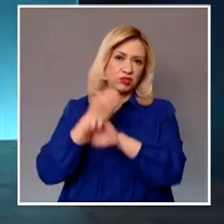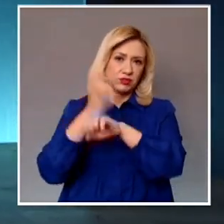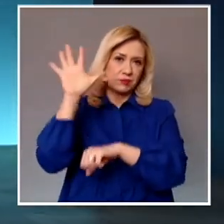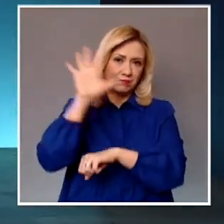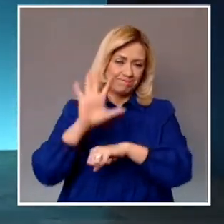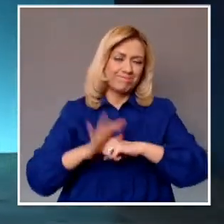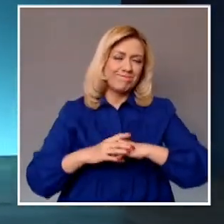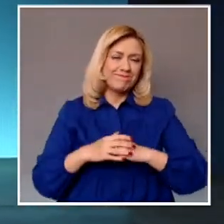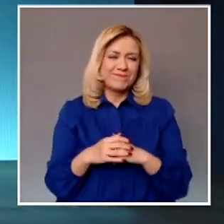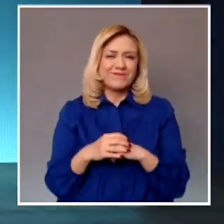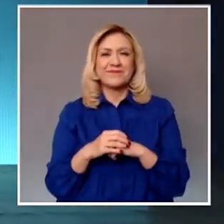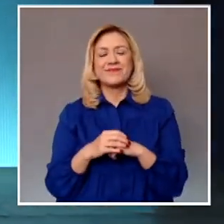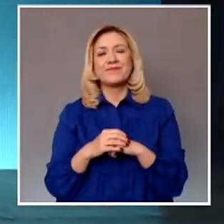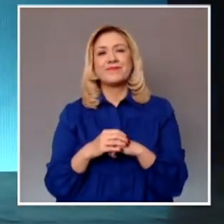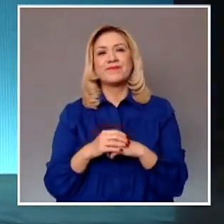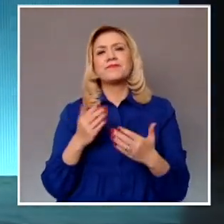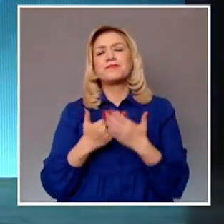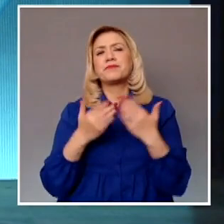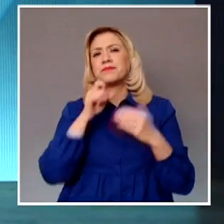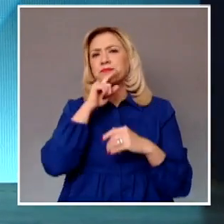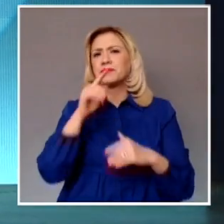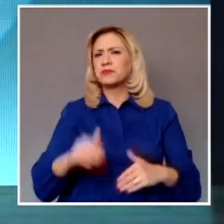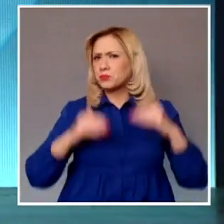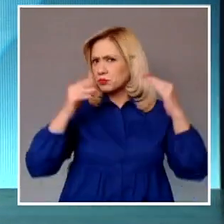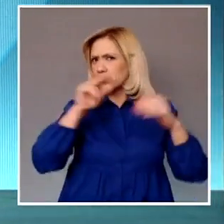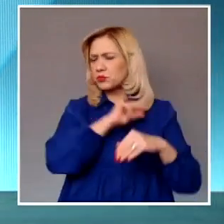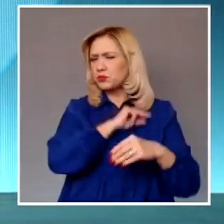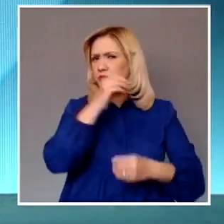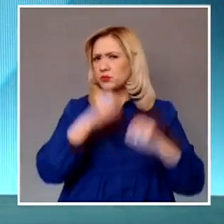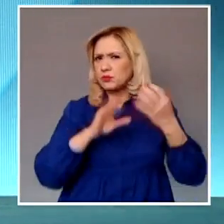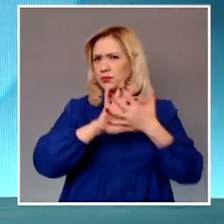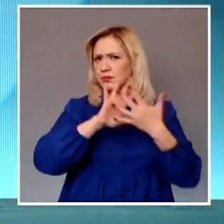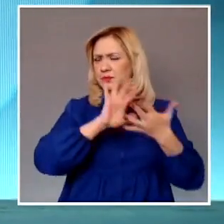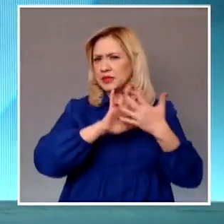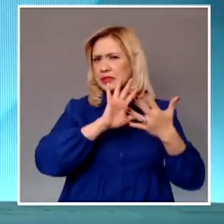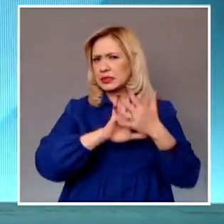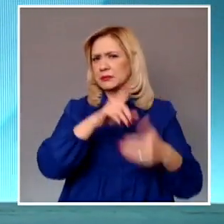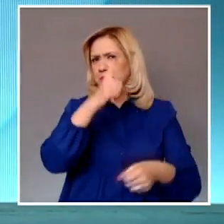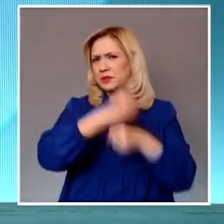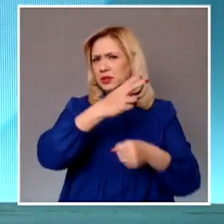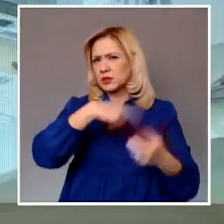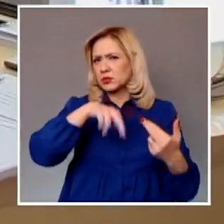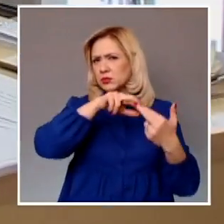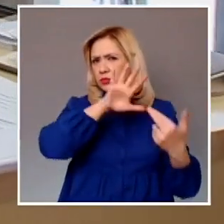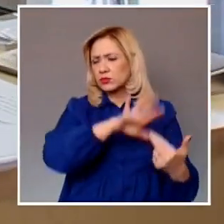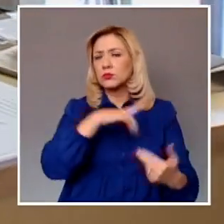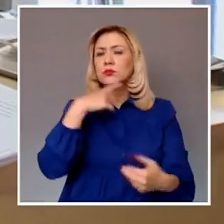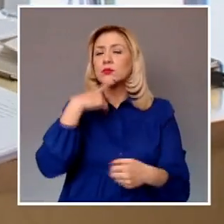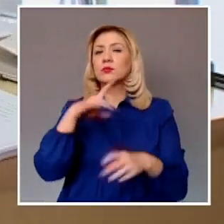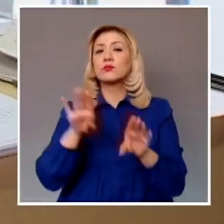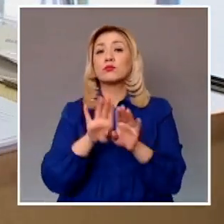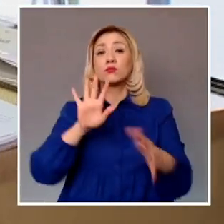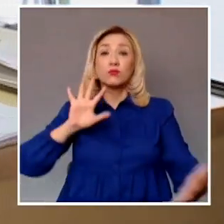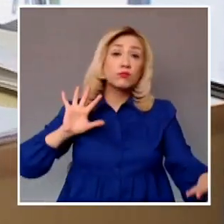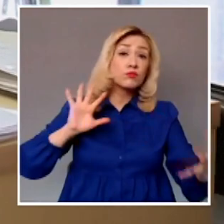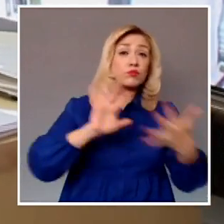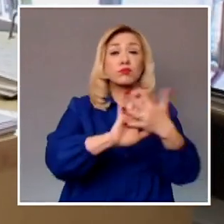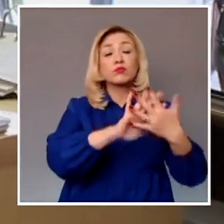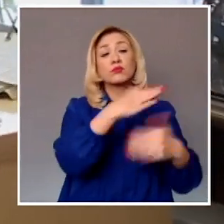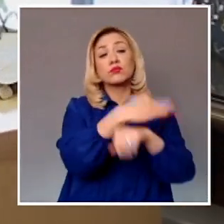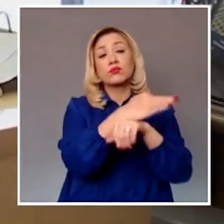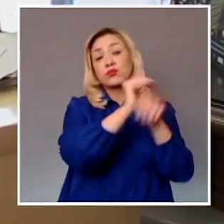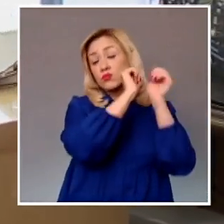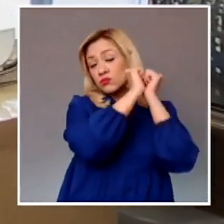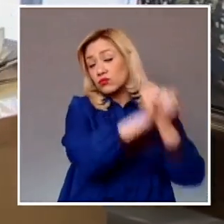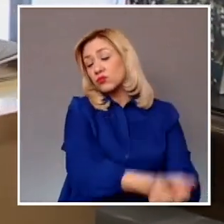El cuarto tribunal colegiado en materia penal del primer circuito estableció que la imposición de la prisión preventiva oficiosa, conforme al marco